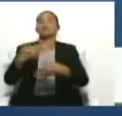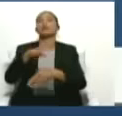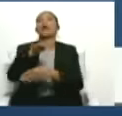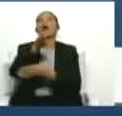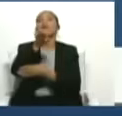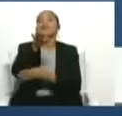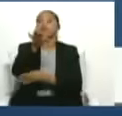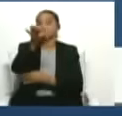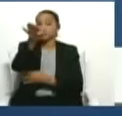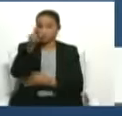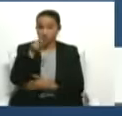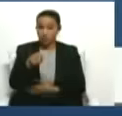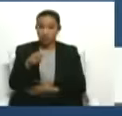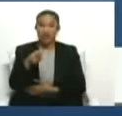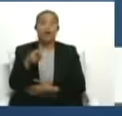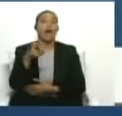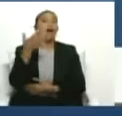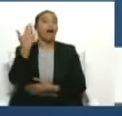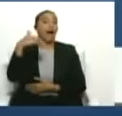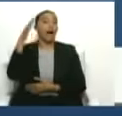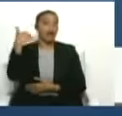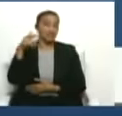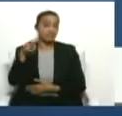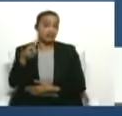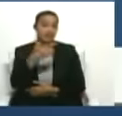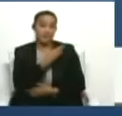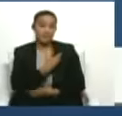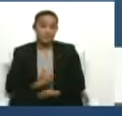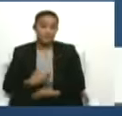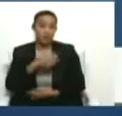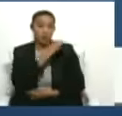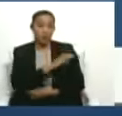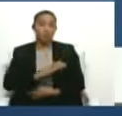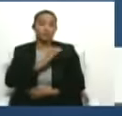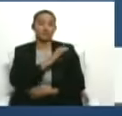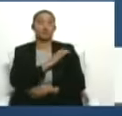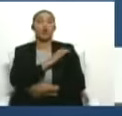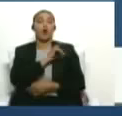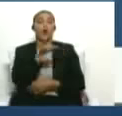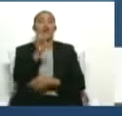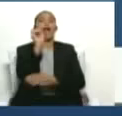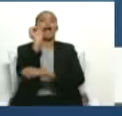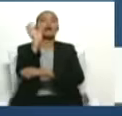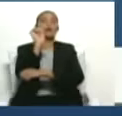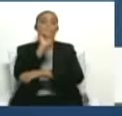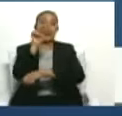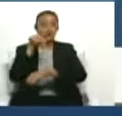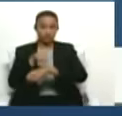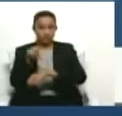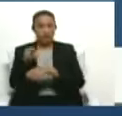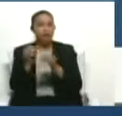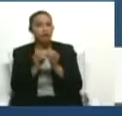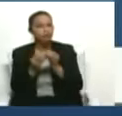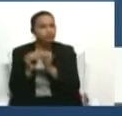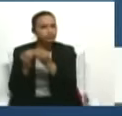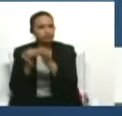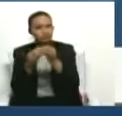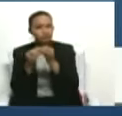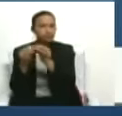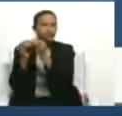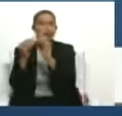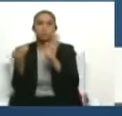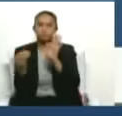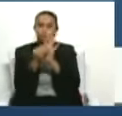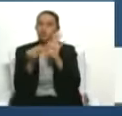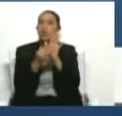sido en ese momento presidente de la Comisión de Derechos Humanos de la Asamblea Constituyente, que elaboró ese título. Así que nadie nos va a venir a dar clases